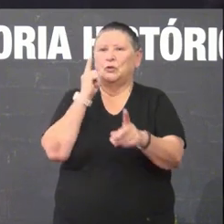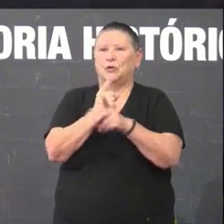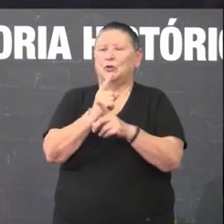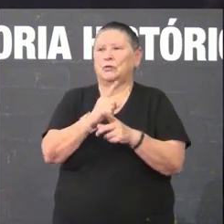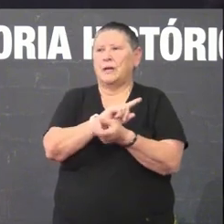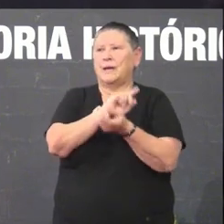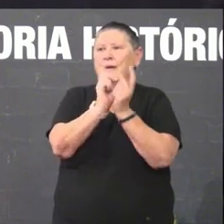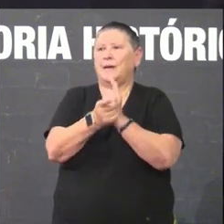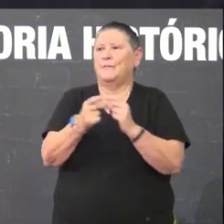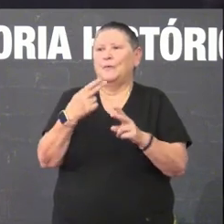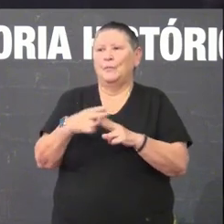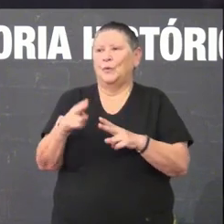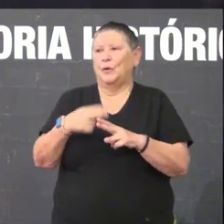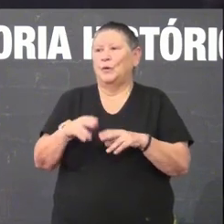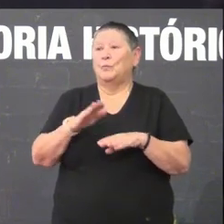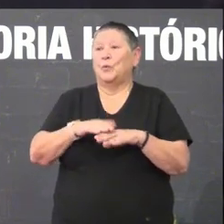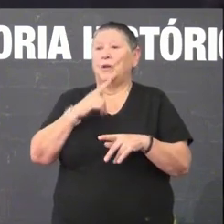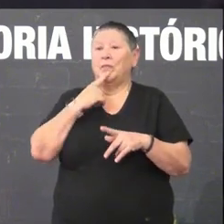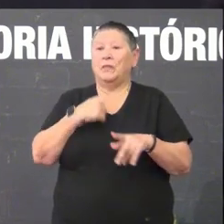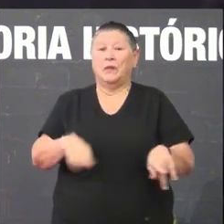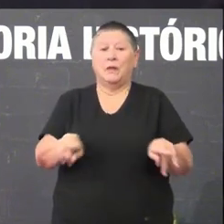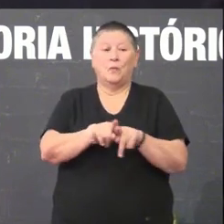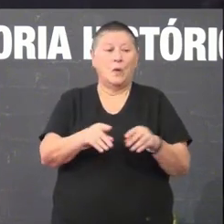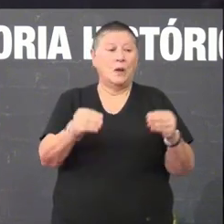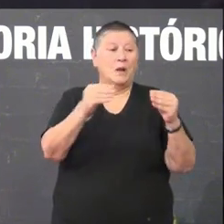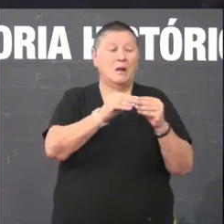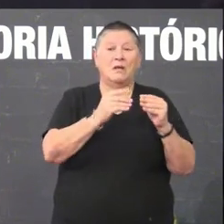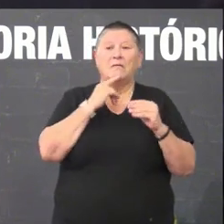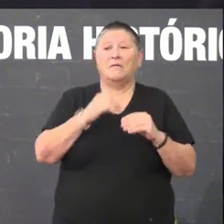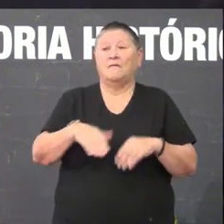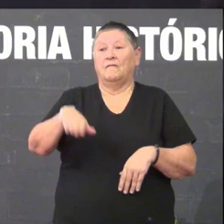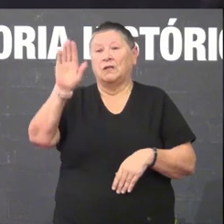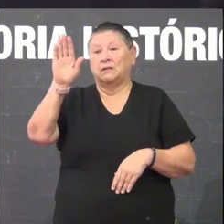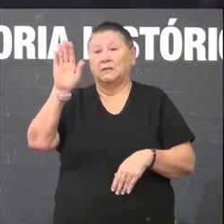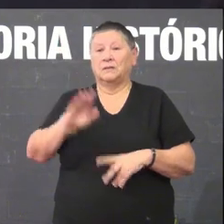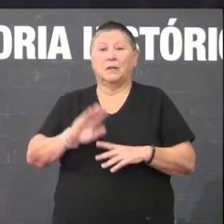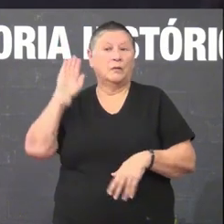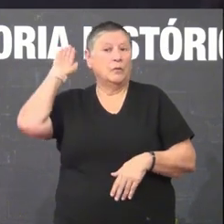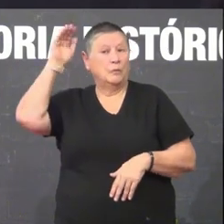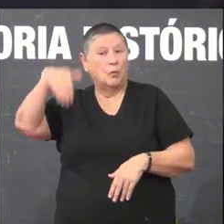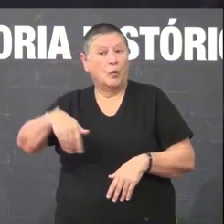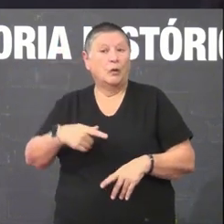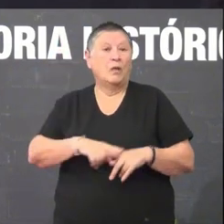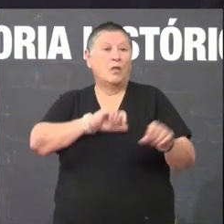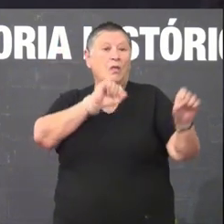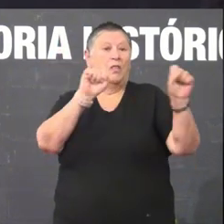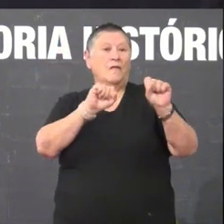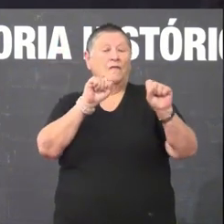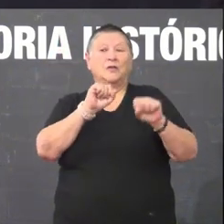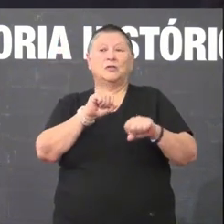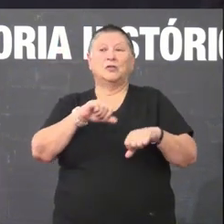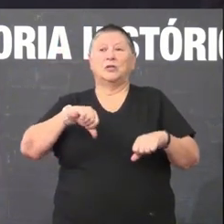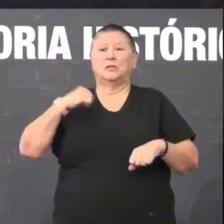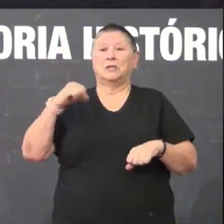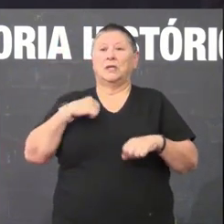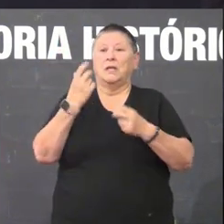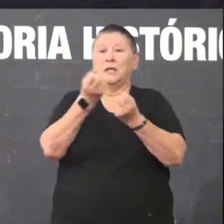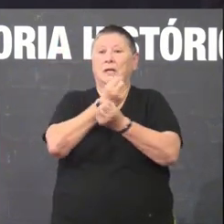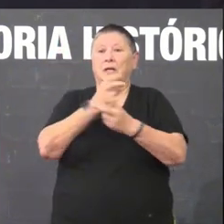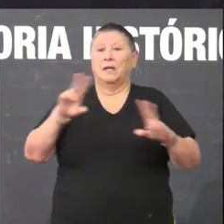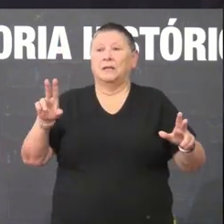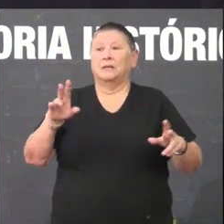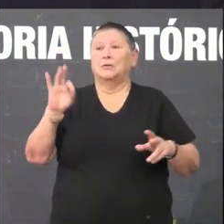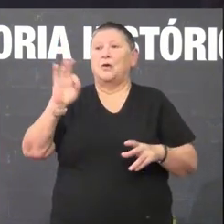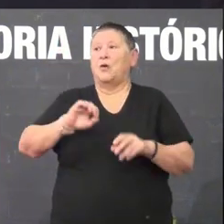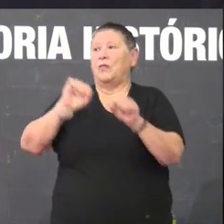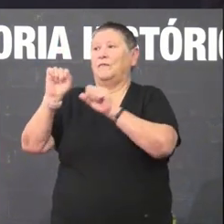equipara a fascistas con demócratas equipara a Defensores de la sanidad pública con Defensores de deportar inmigrantes